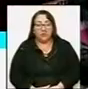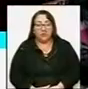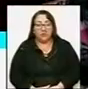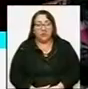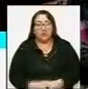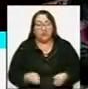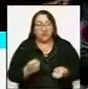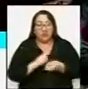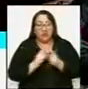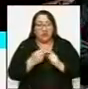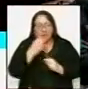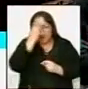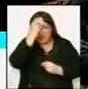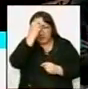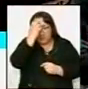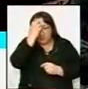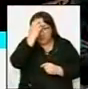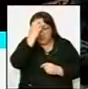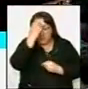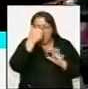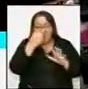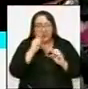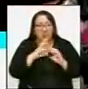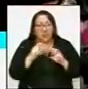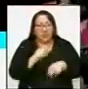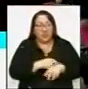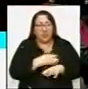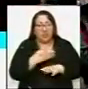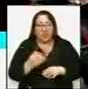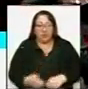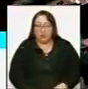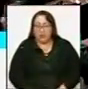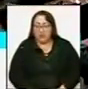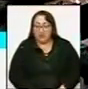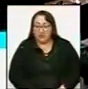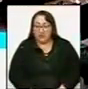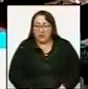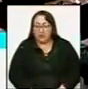Vamos a cambiar a 60 días, por favor, el plazo.